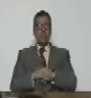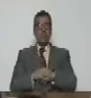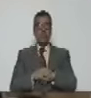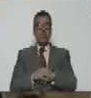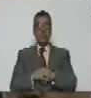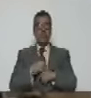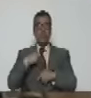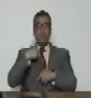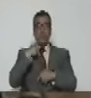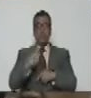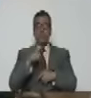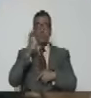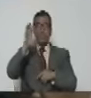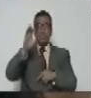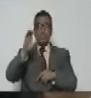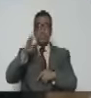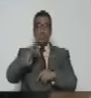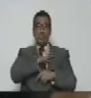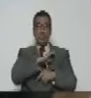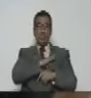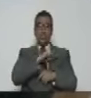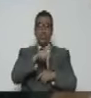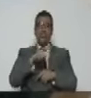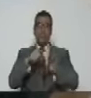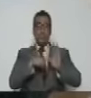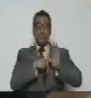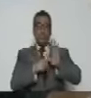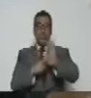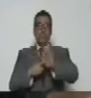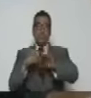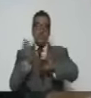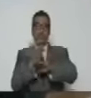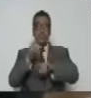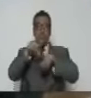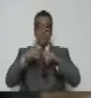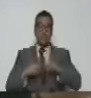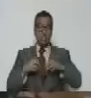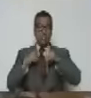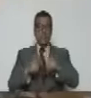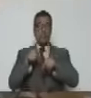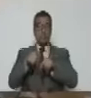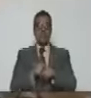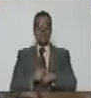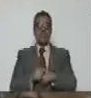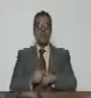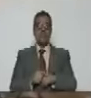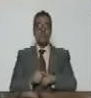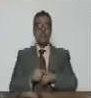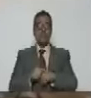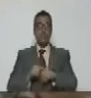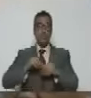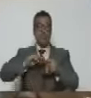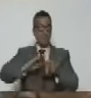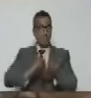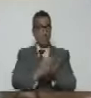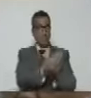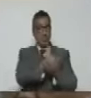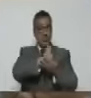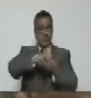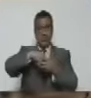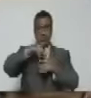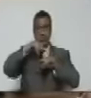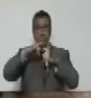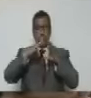La exigencia de una nación soberana enfrentada a una agresión de esta naturaleza es el desmantelamiento de